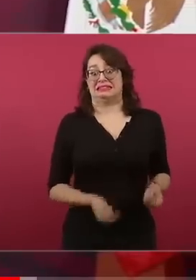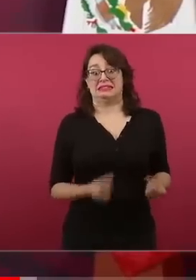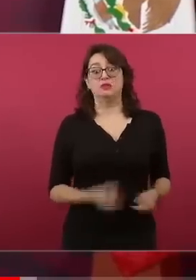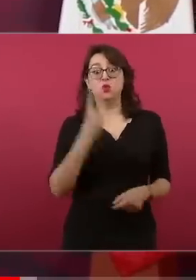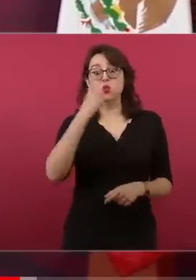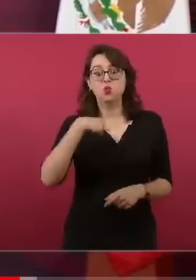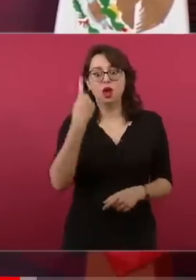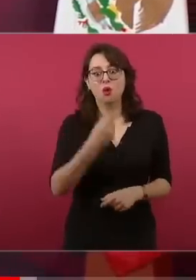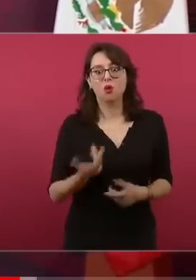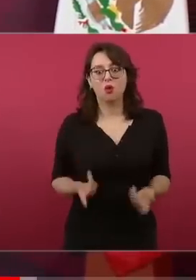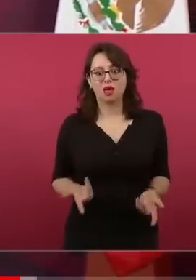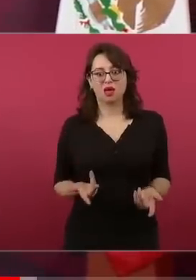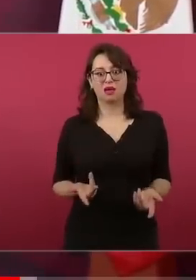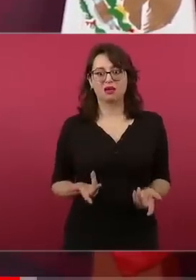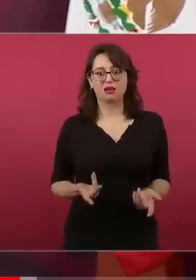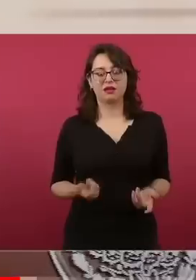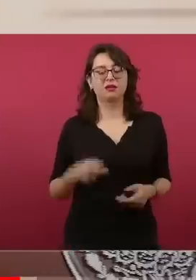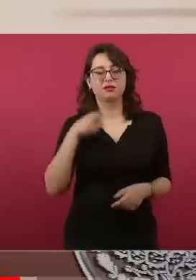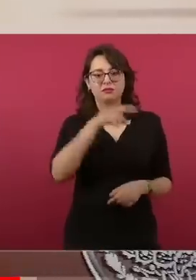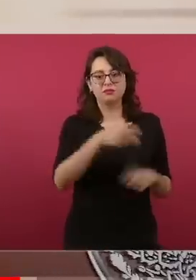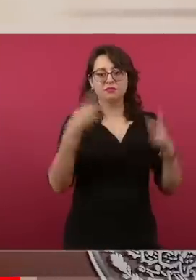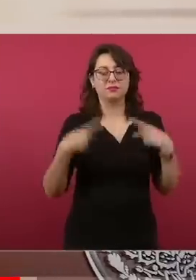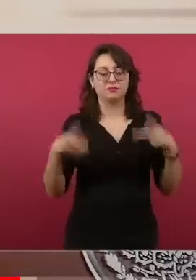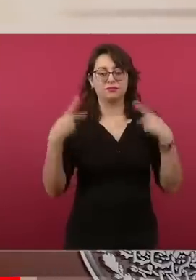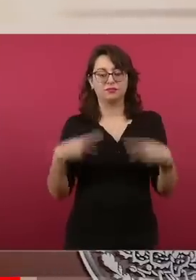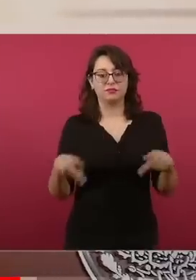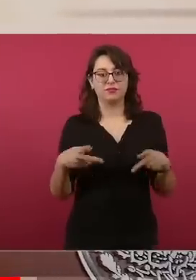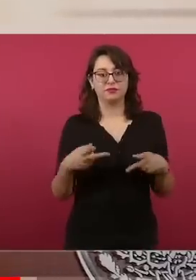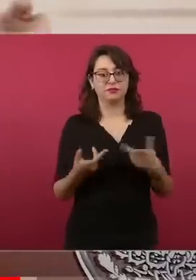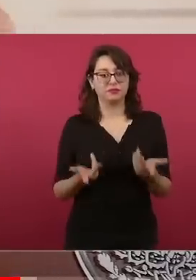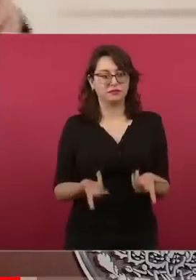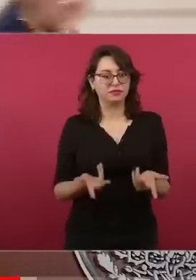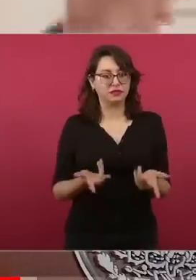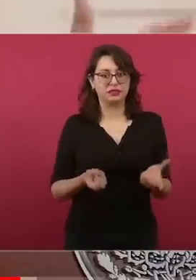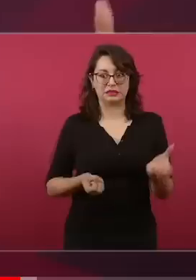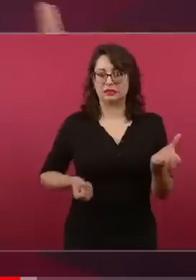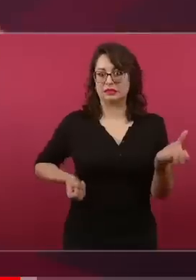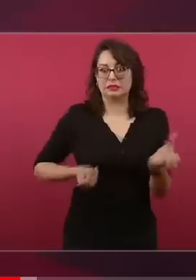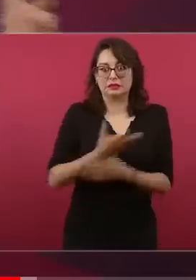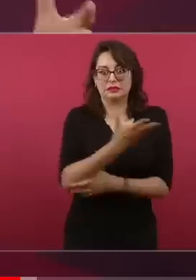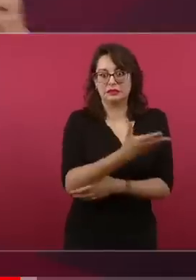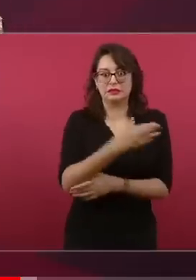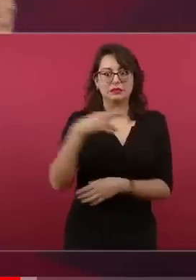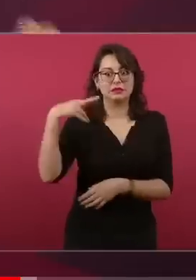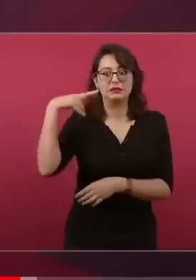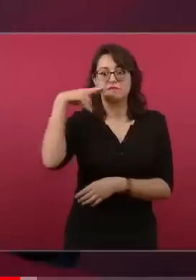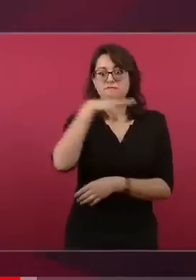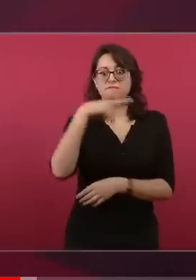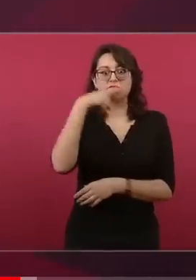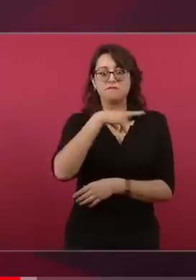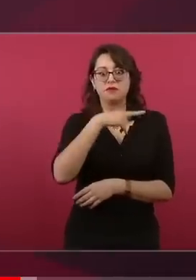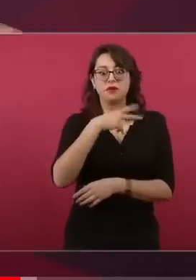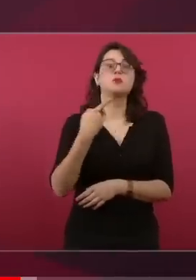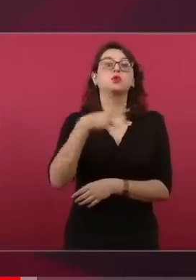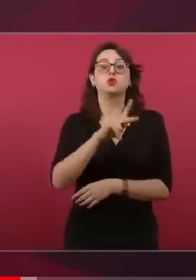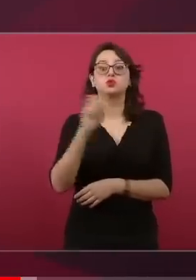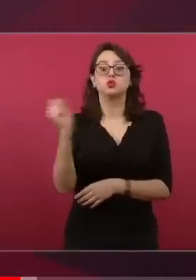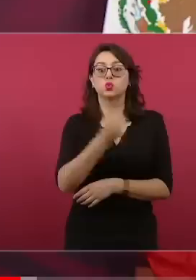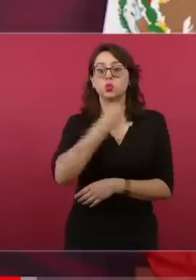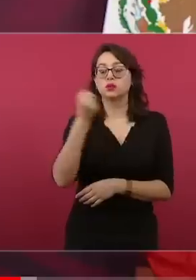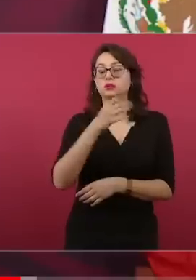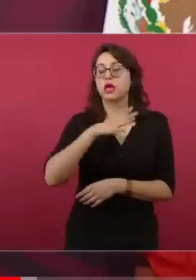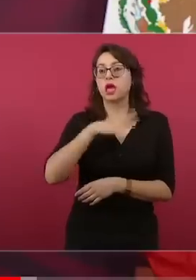Y resultó que la persona tenía otros delitos y salió, pero lo tuvieron que detener por otros